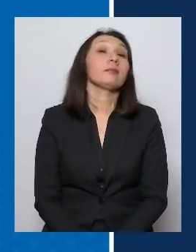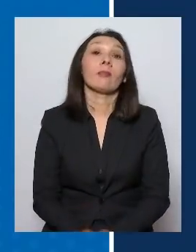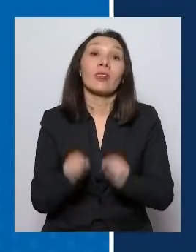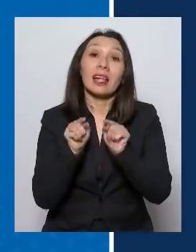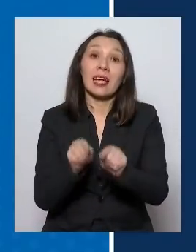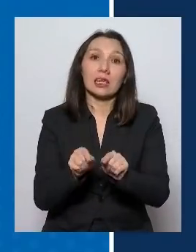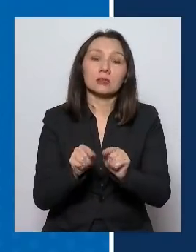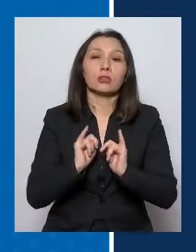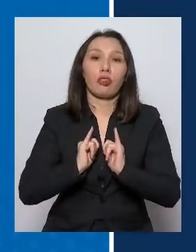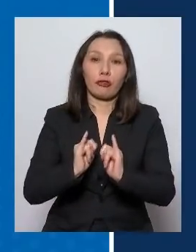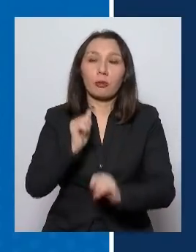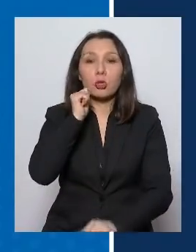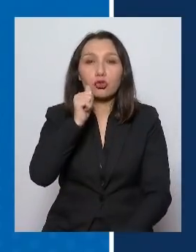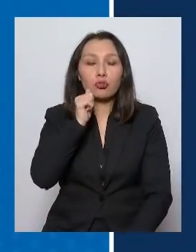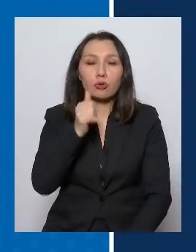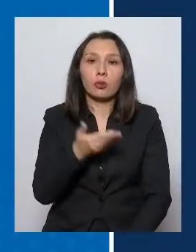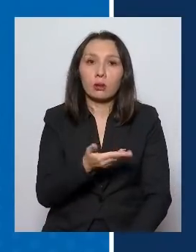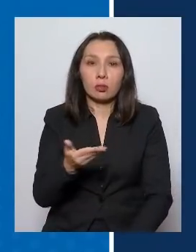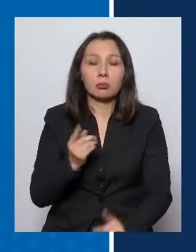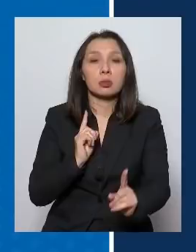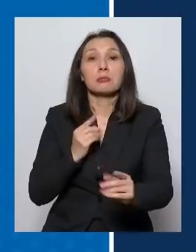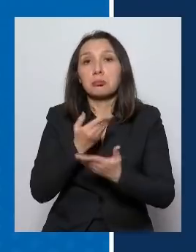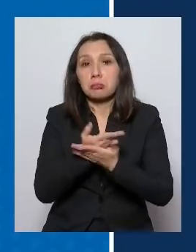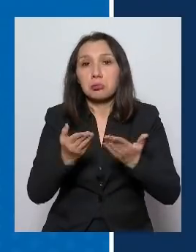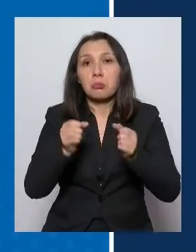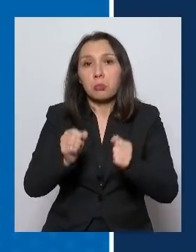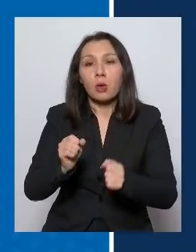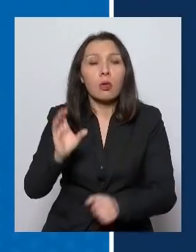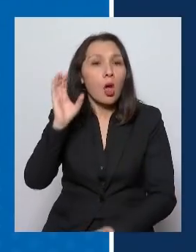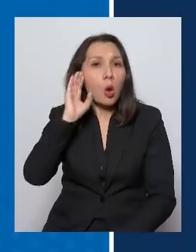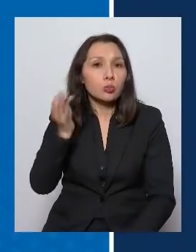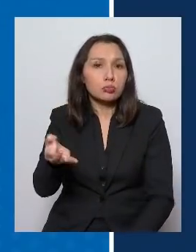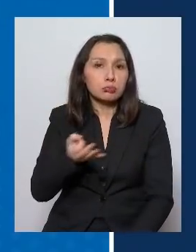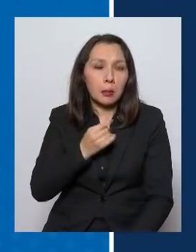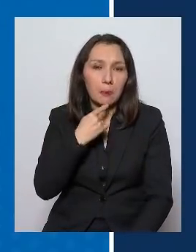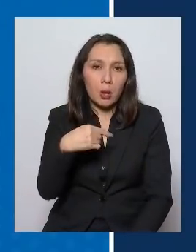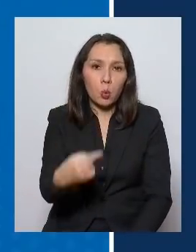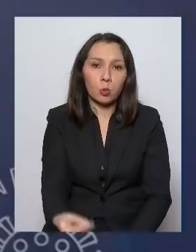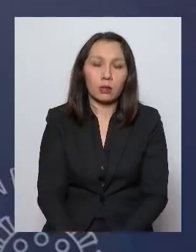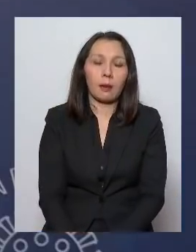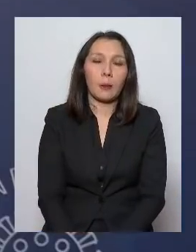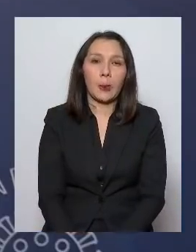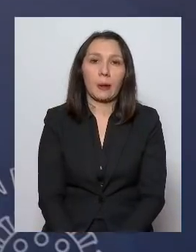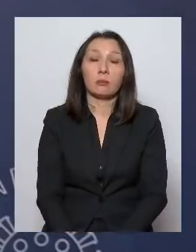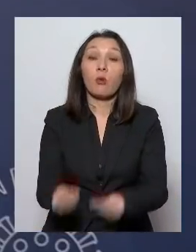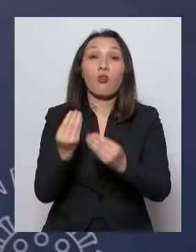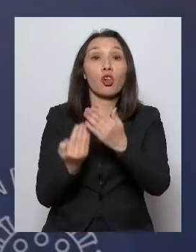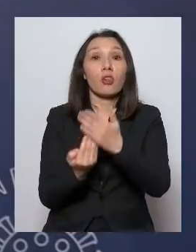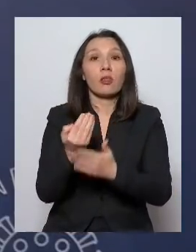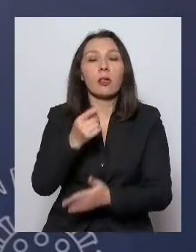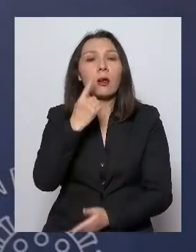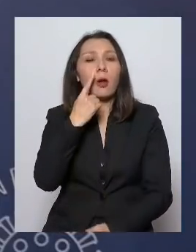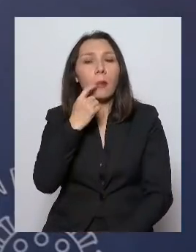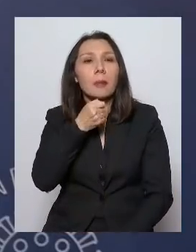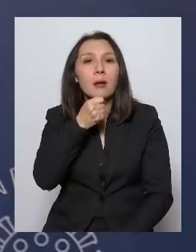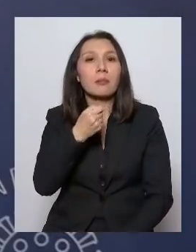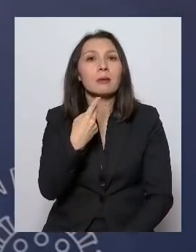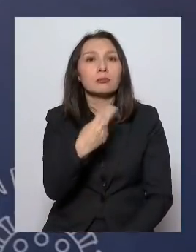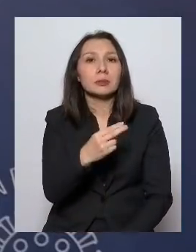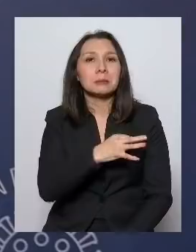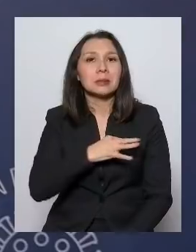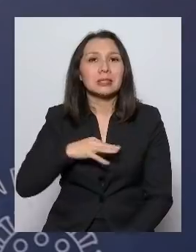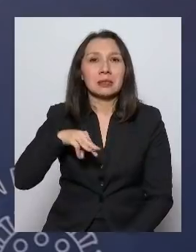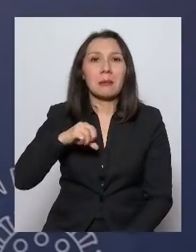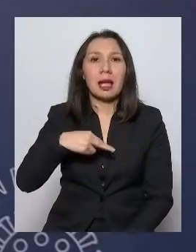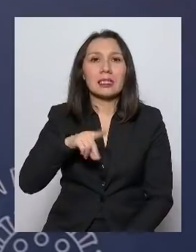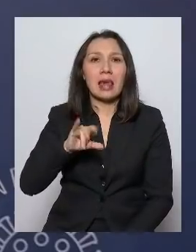Eso es el reporte diario de hoy. Cedo la palabra para poder escuchar sus preguntas. Buenos días para el ministro Mañalich. A partir